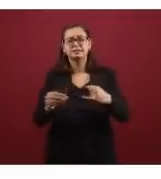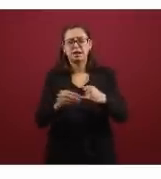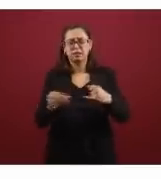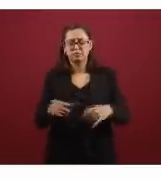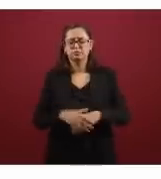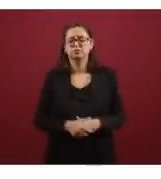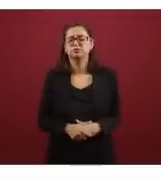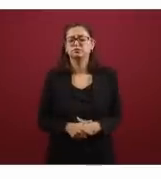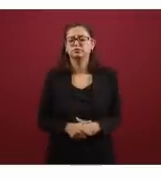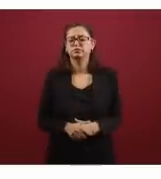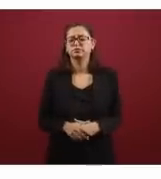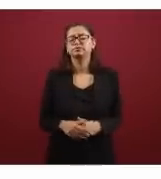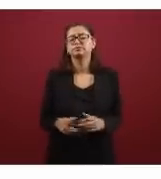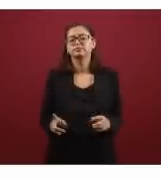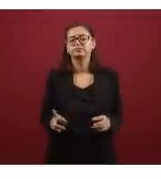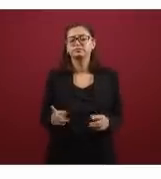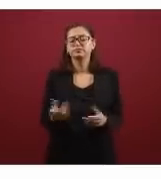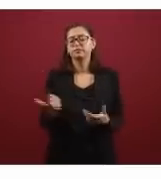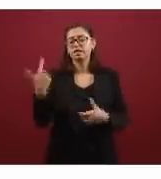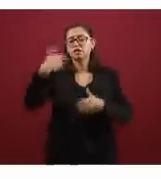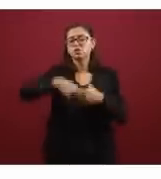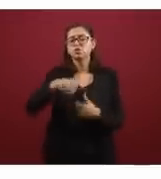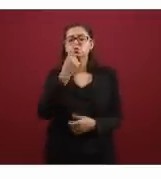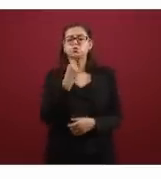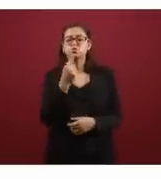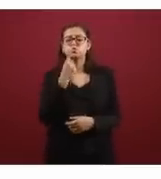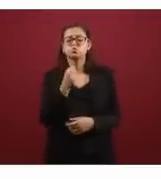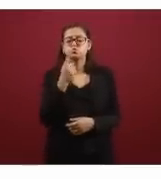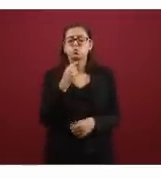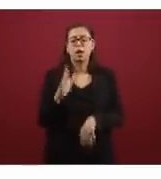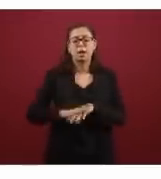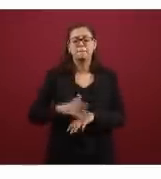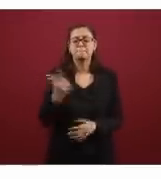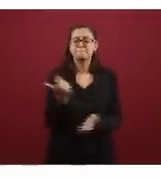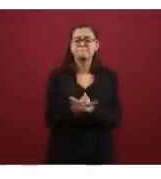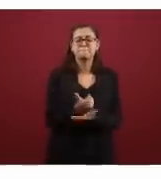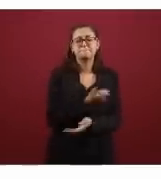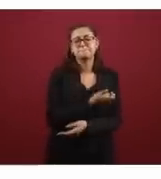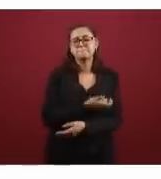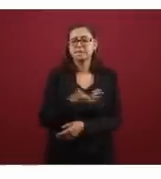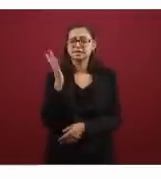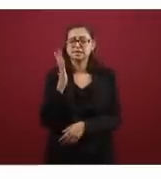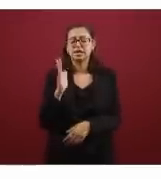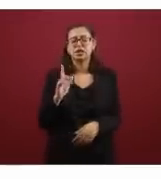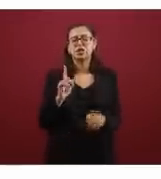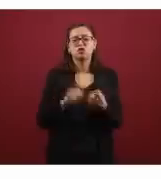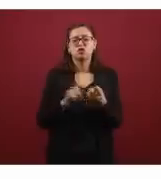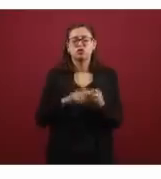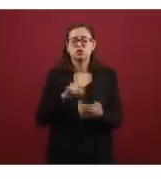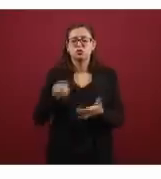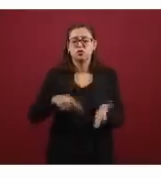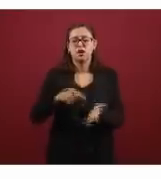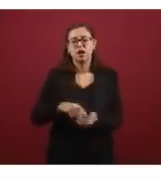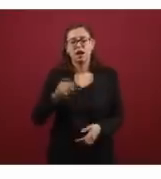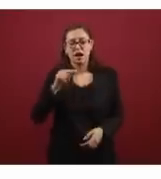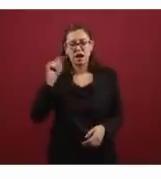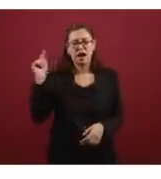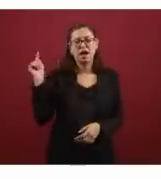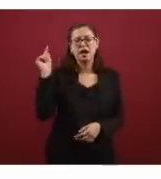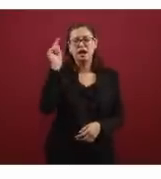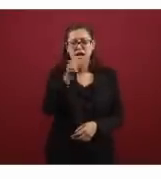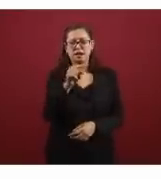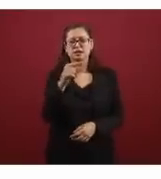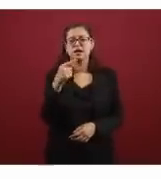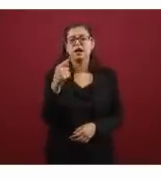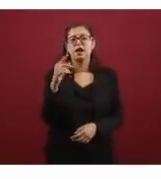la gasolina premium, el precio más alto con el margen más alto lo encontramos en Orsán del Norte, San Pedro Garza